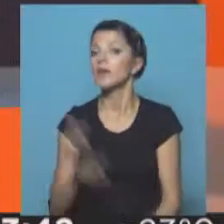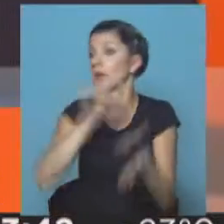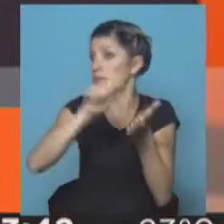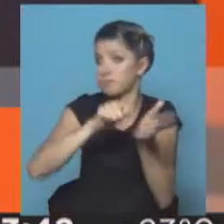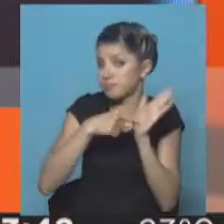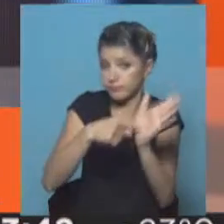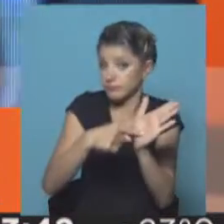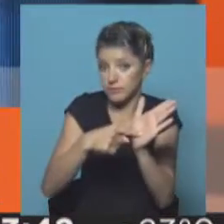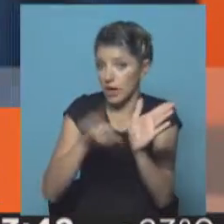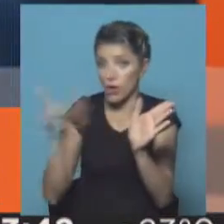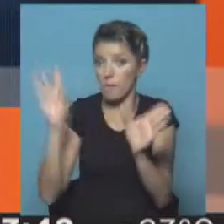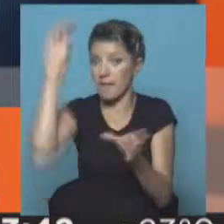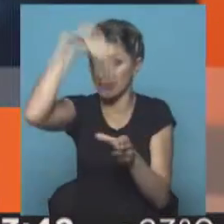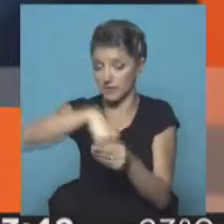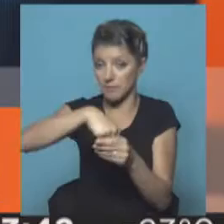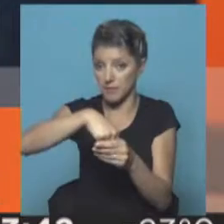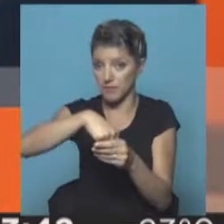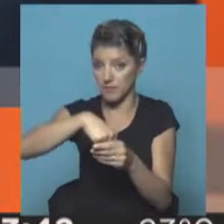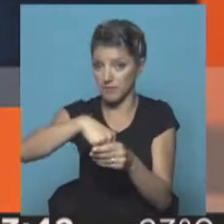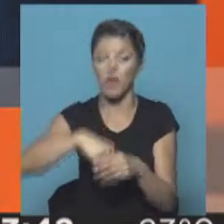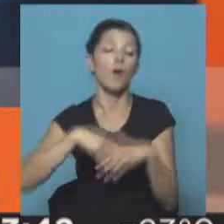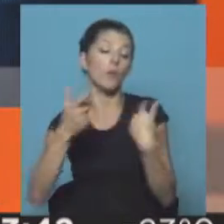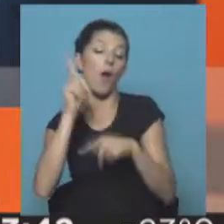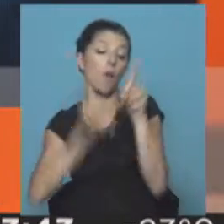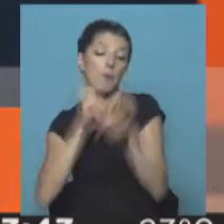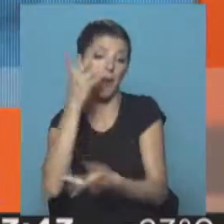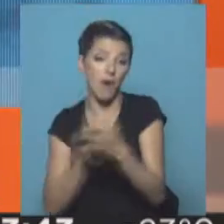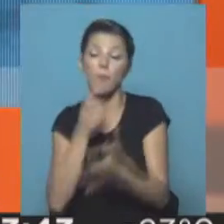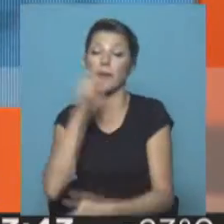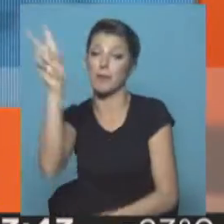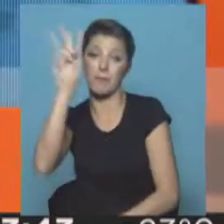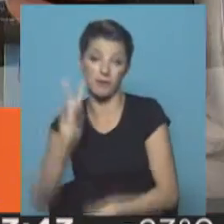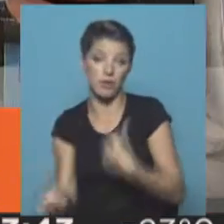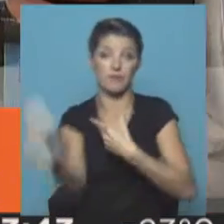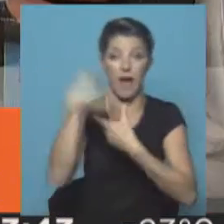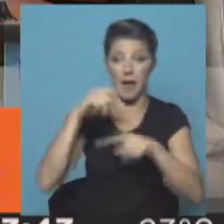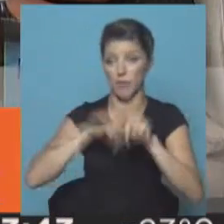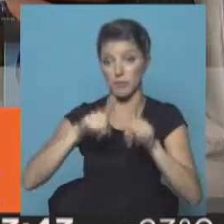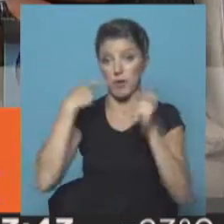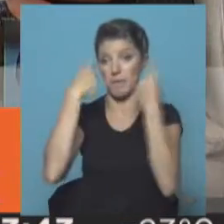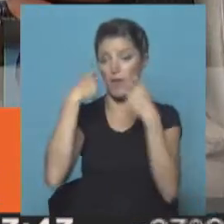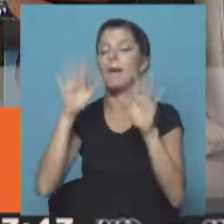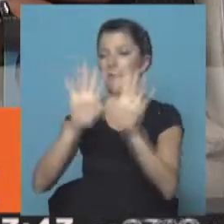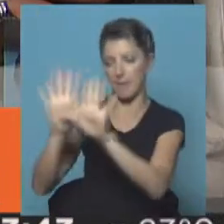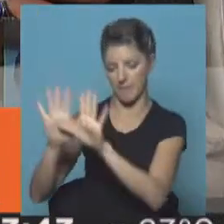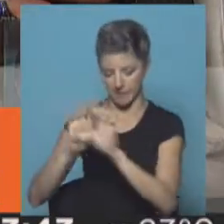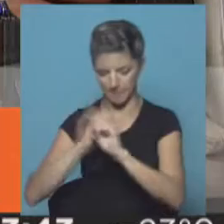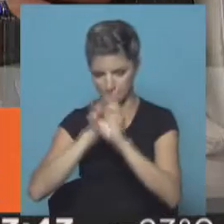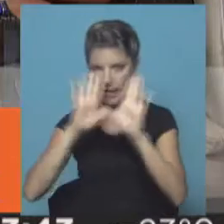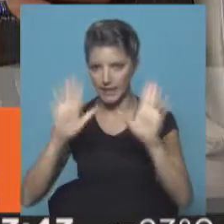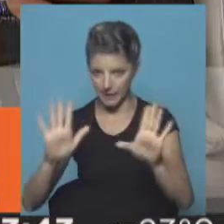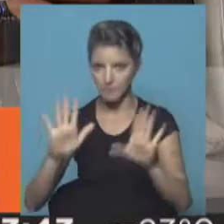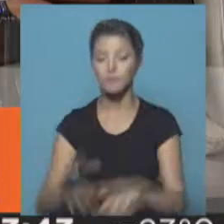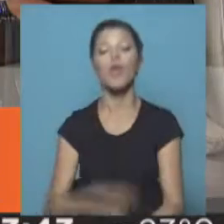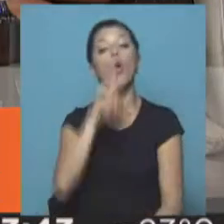no participa. Bueno, hay aberraciones jurídicas. Que Venezuela entrara cuando estaba Paraguay para que aclaremos un poco, el cambio de gobierno